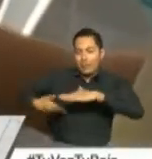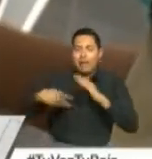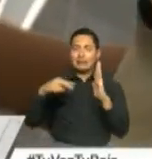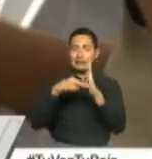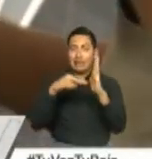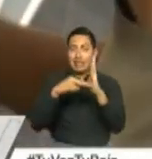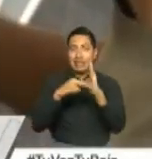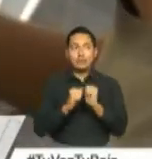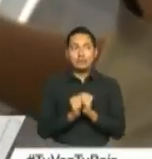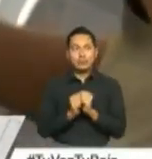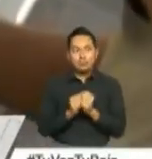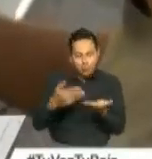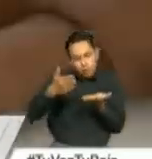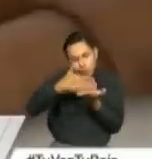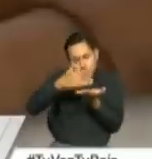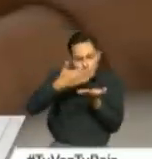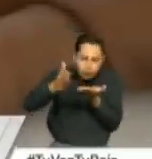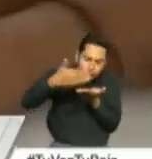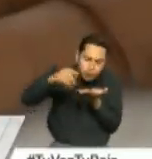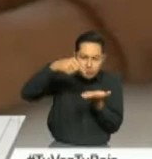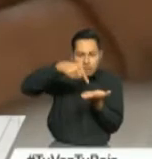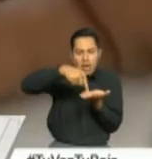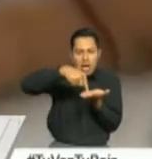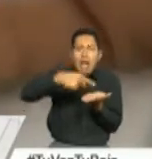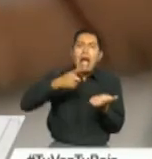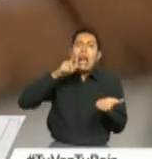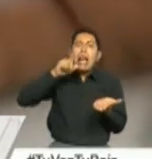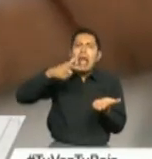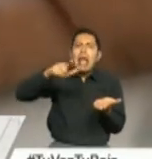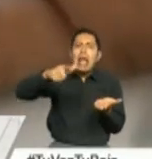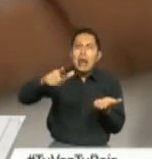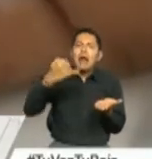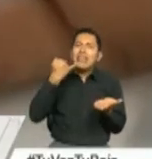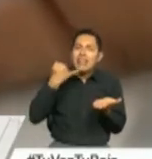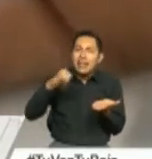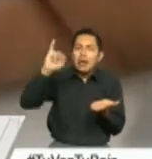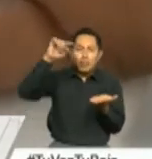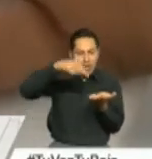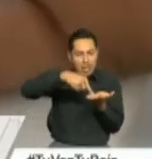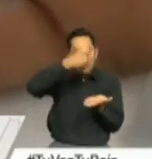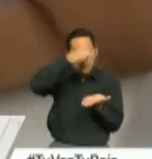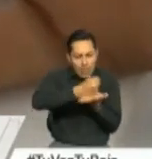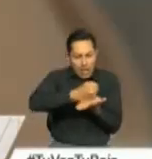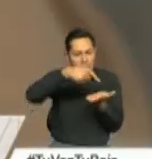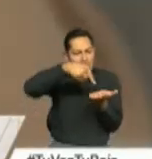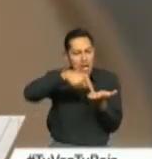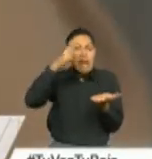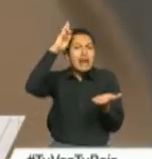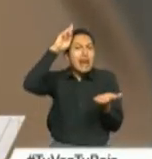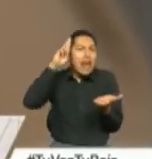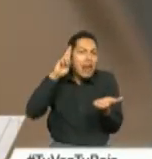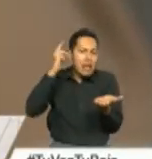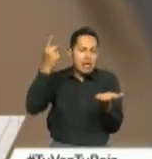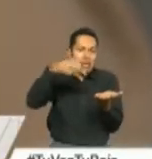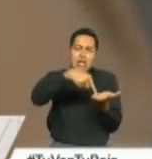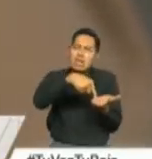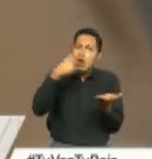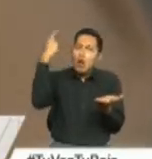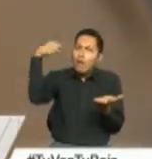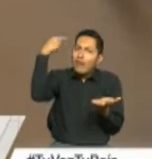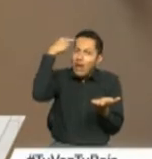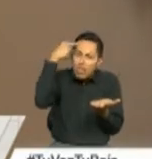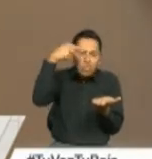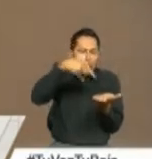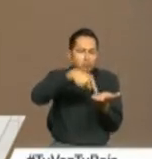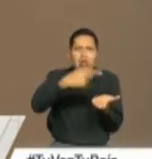observan figuras, inscripciones en lengua hitita y descripciones de la administración del imperio. Se cree que tenían una función comercial. En ellos